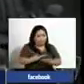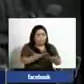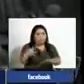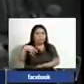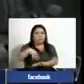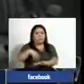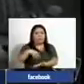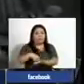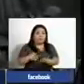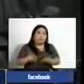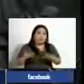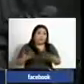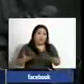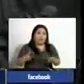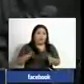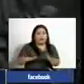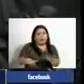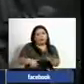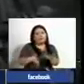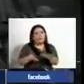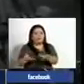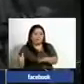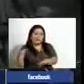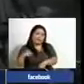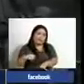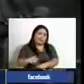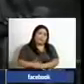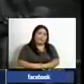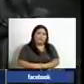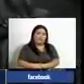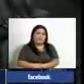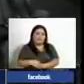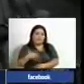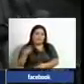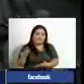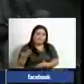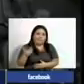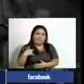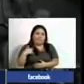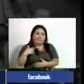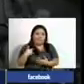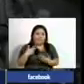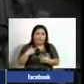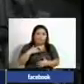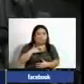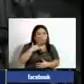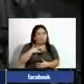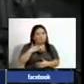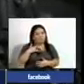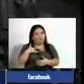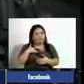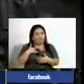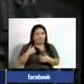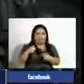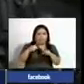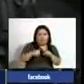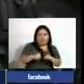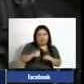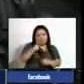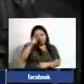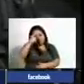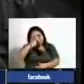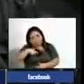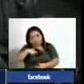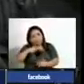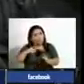nosotros. Quieras o no, hay momentos que nosotros pues estar encerrados un poco pues trae un poco a veces de tristeza